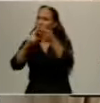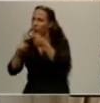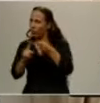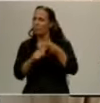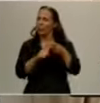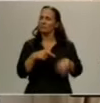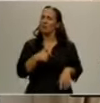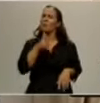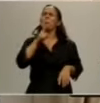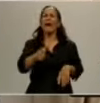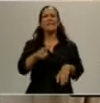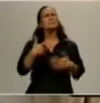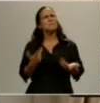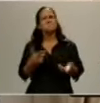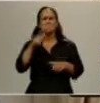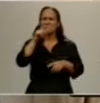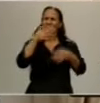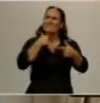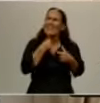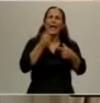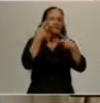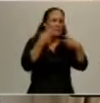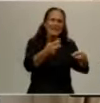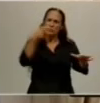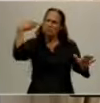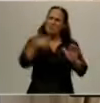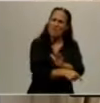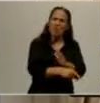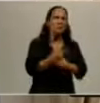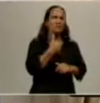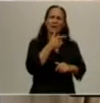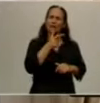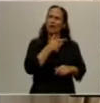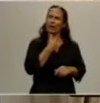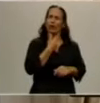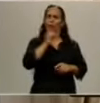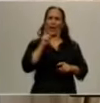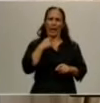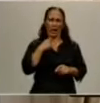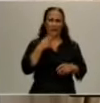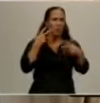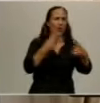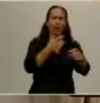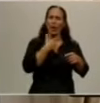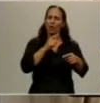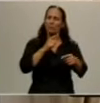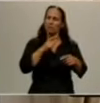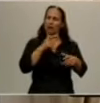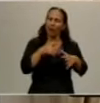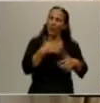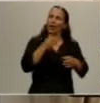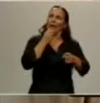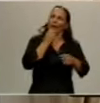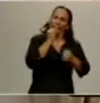que se investigara a fondo o se tomara declaración a alguien. Es como un constante investigar, un constante decir,